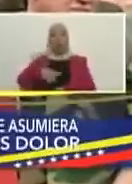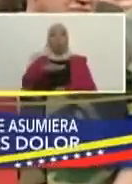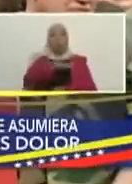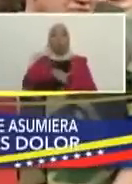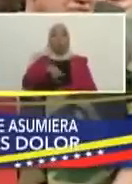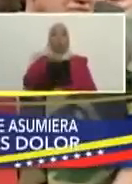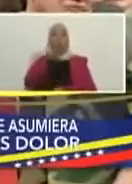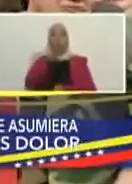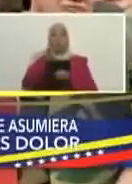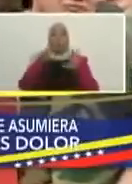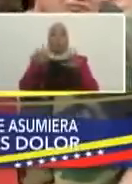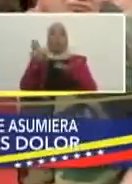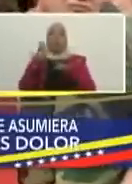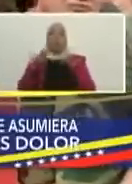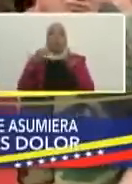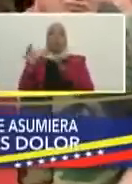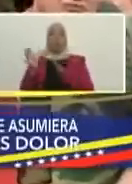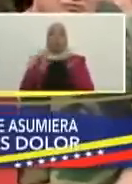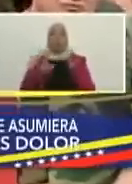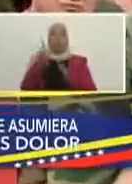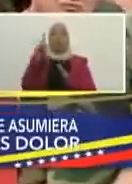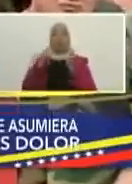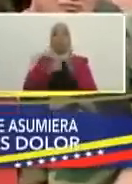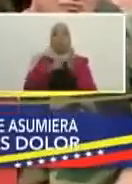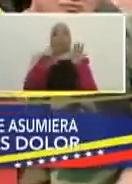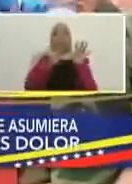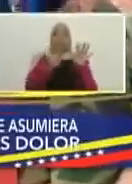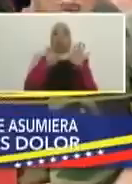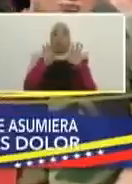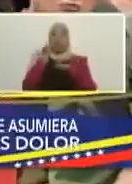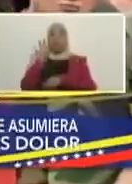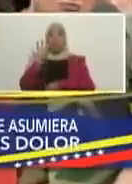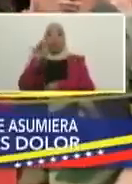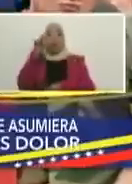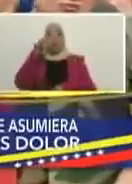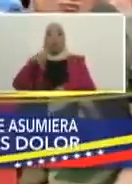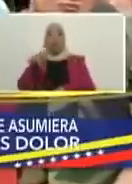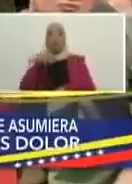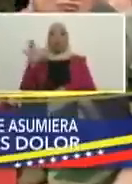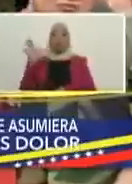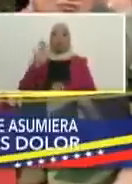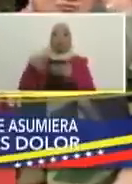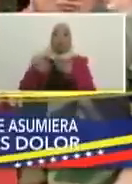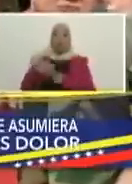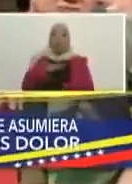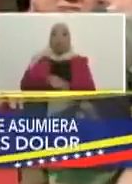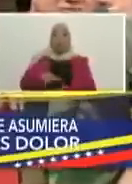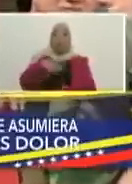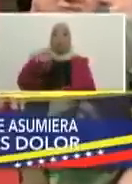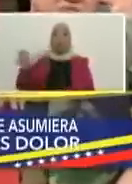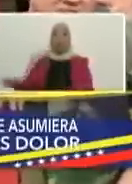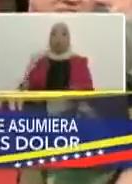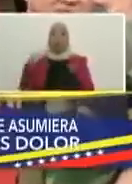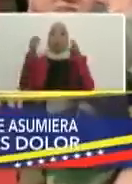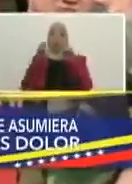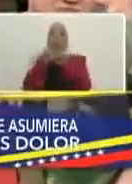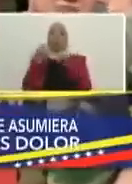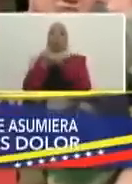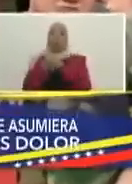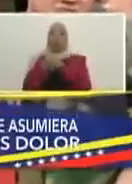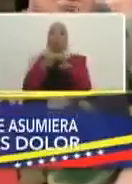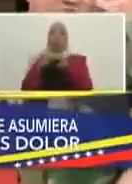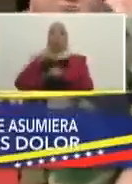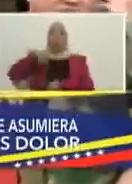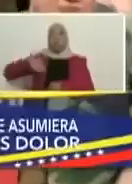aquel 26 de marzo de 1994, su pueblo vino a esta Plaza de los Próceres a recibirlo cuando